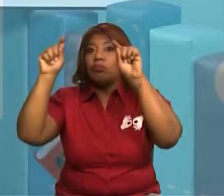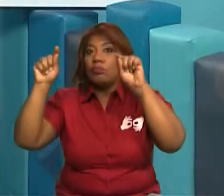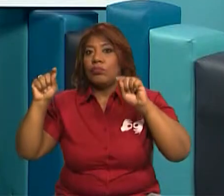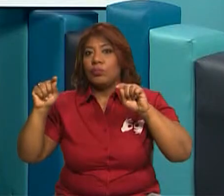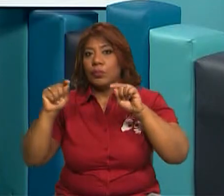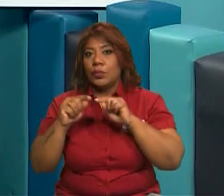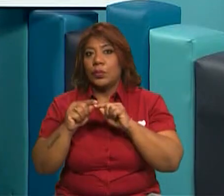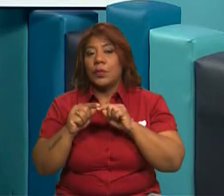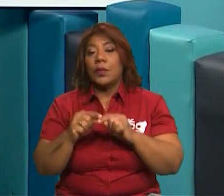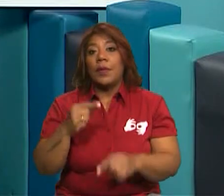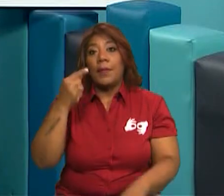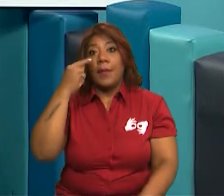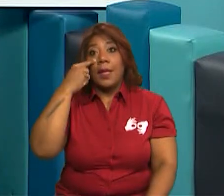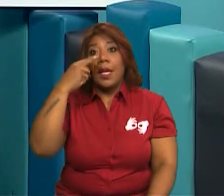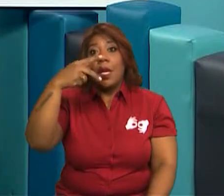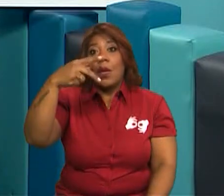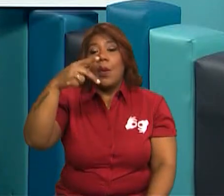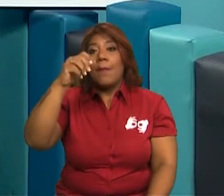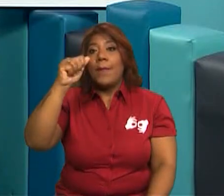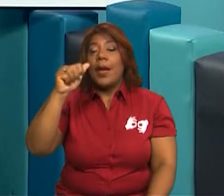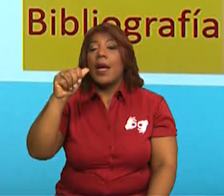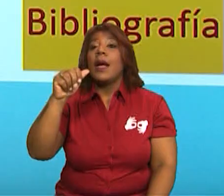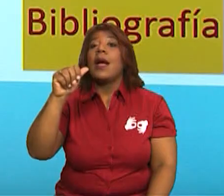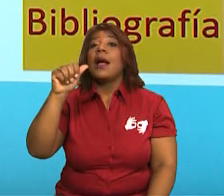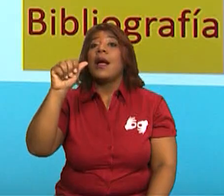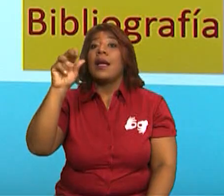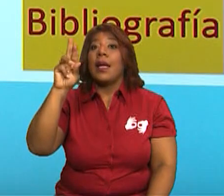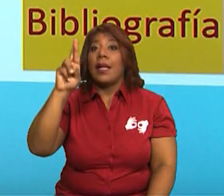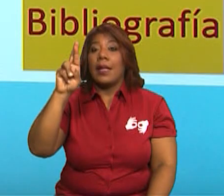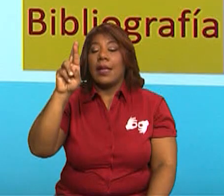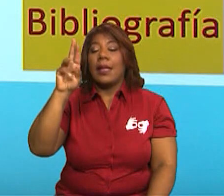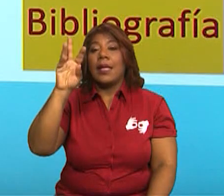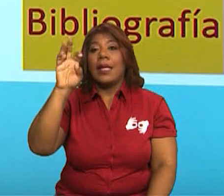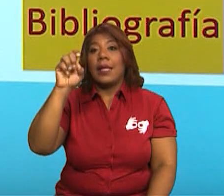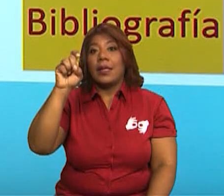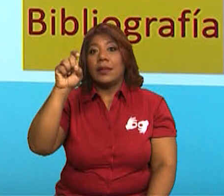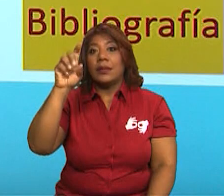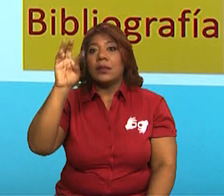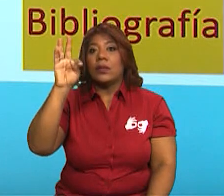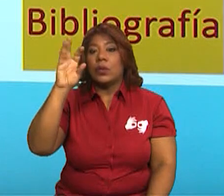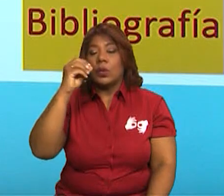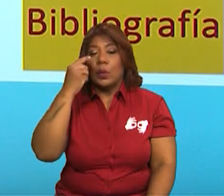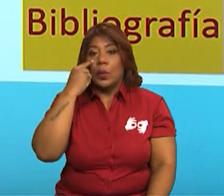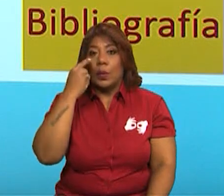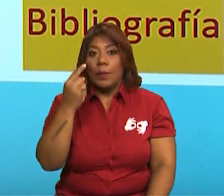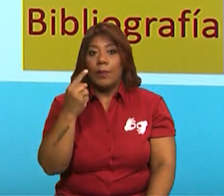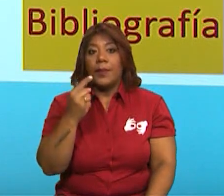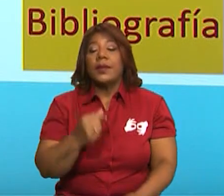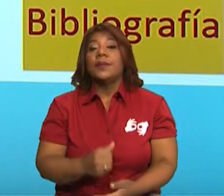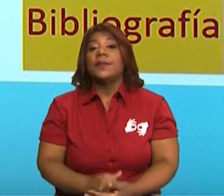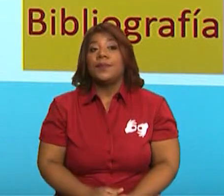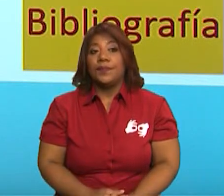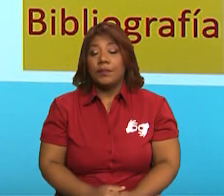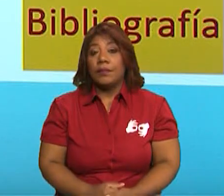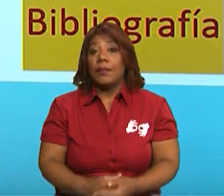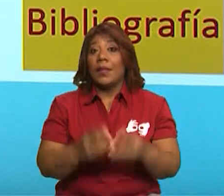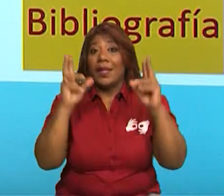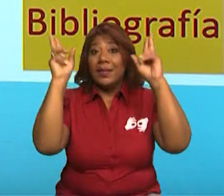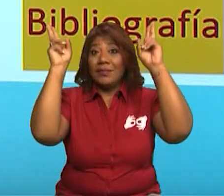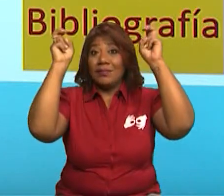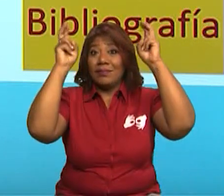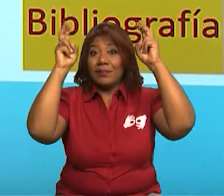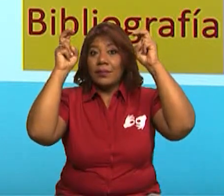los paratextos, que los principales son el título, el índice,